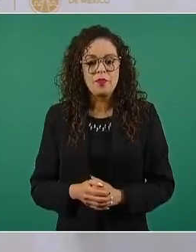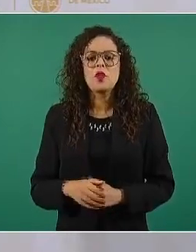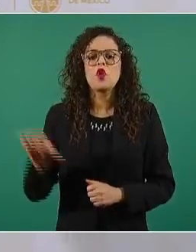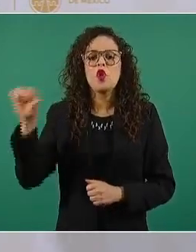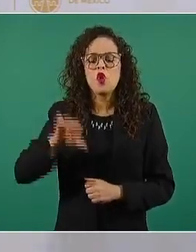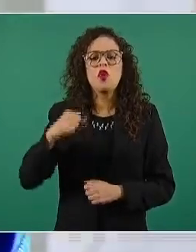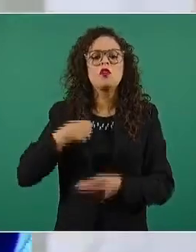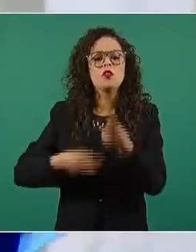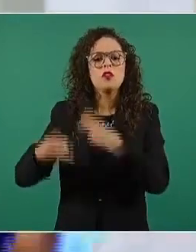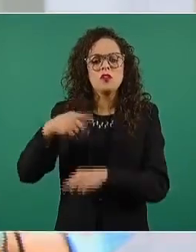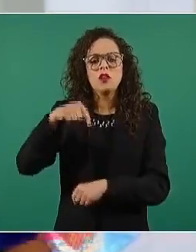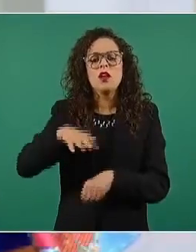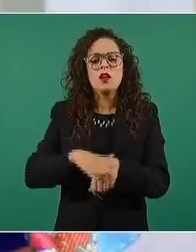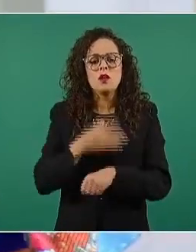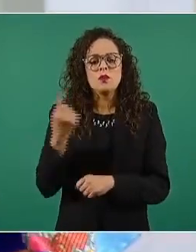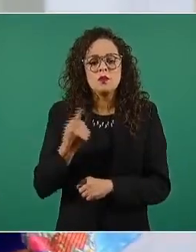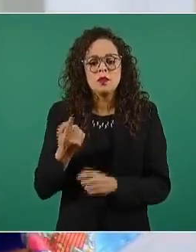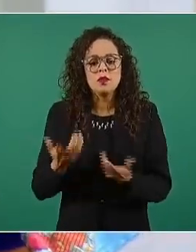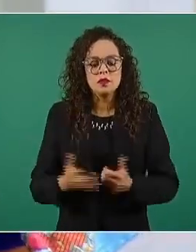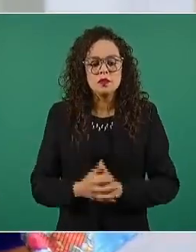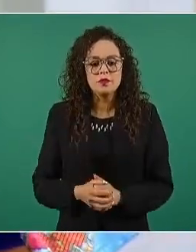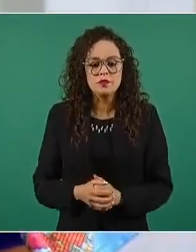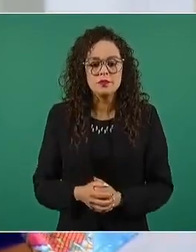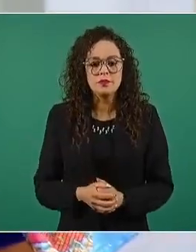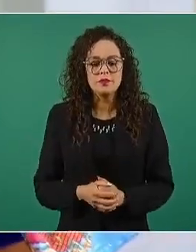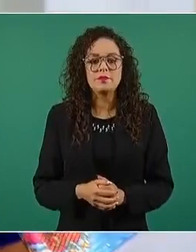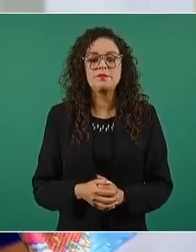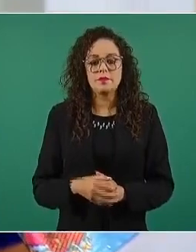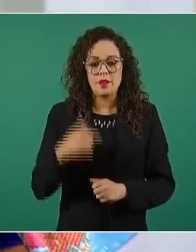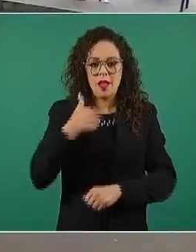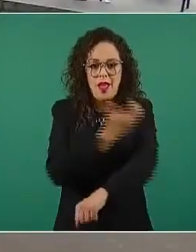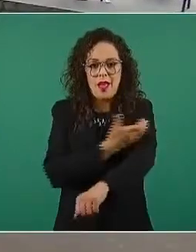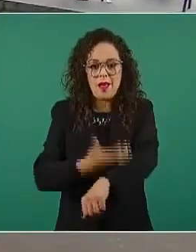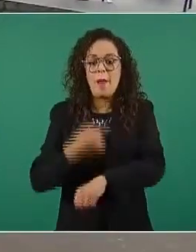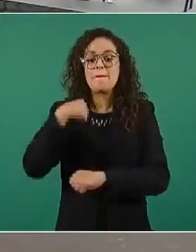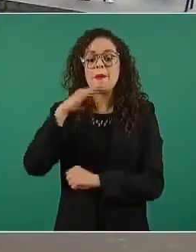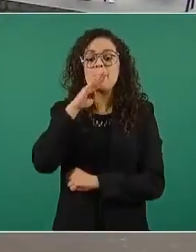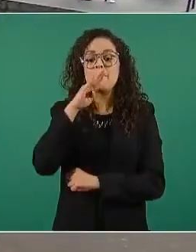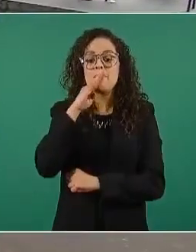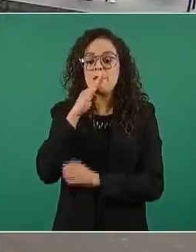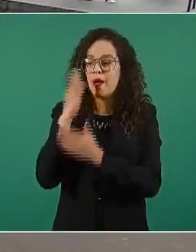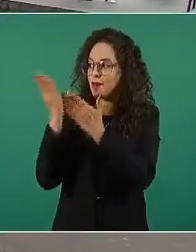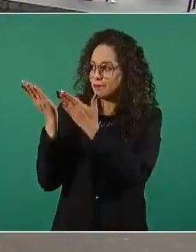a con mi hermosa madre, Mara Pesh-Lakai.